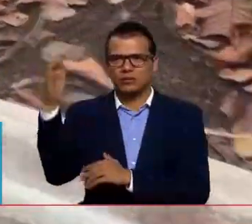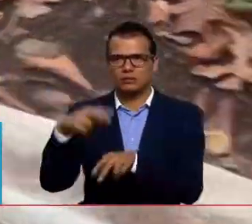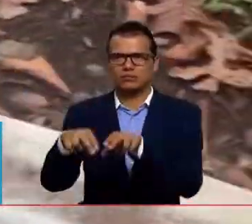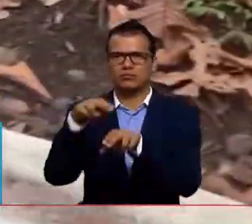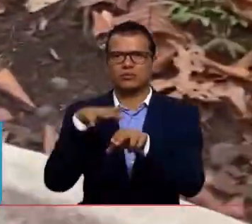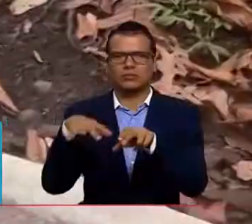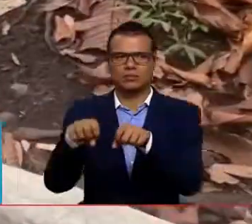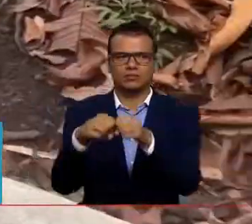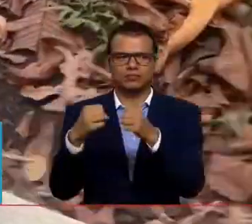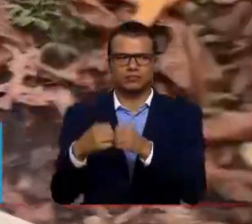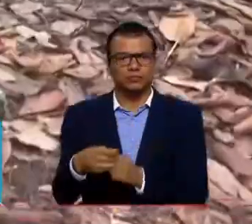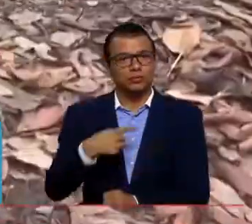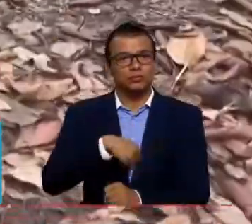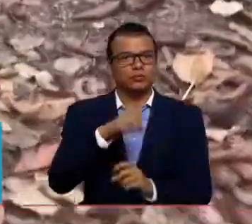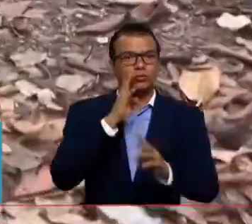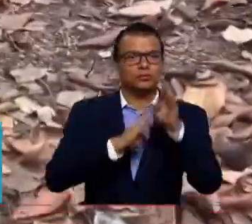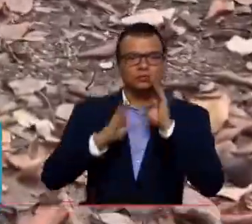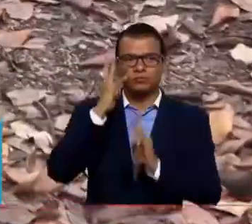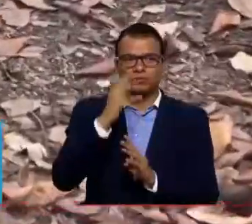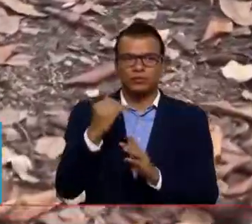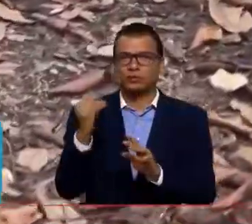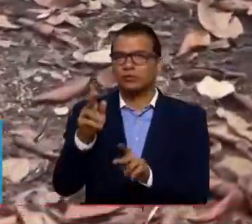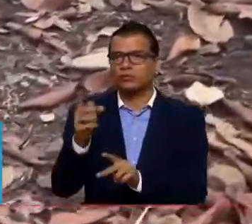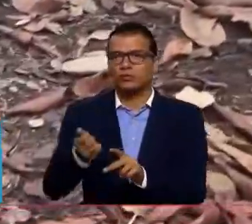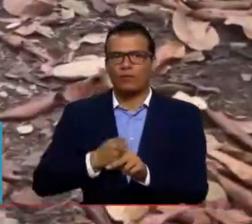construidas para embellecer este espacio.